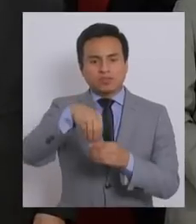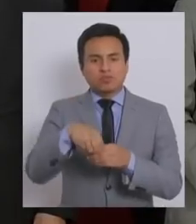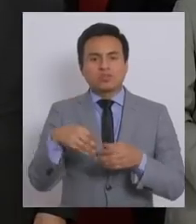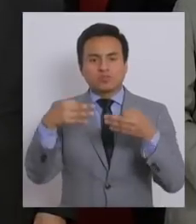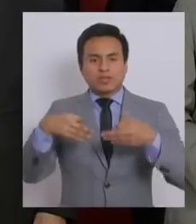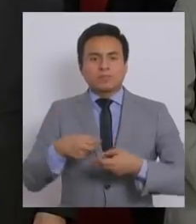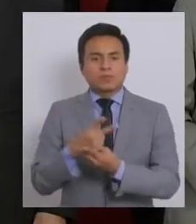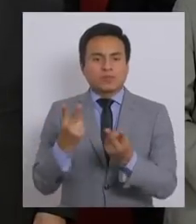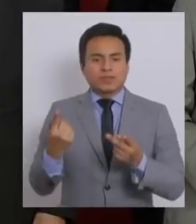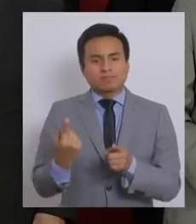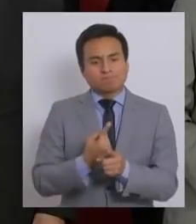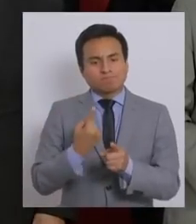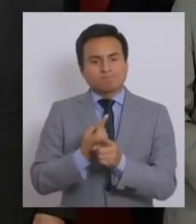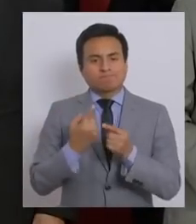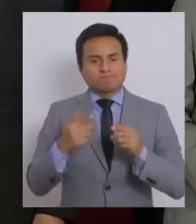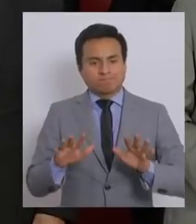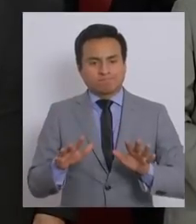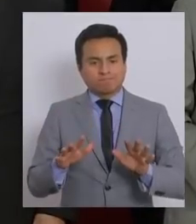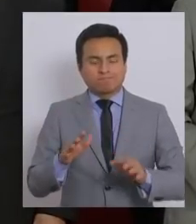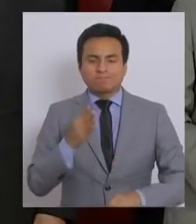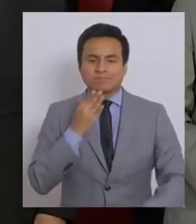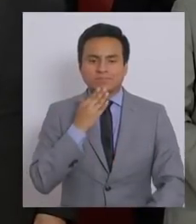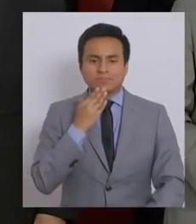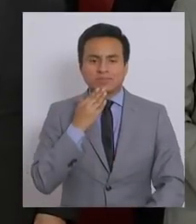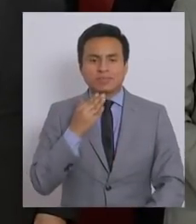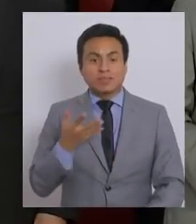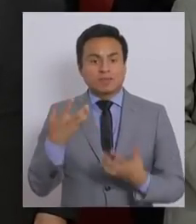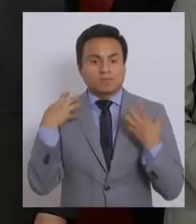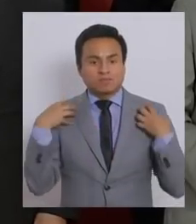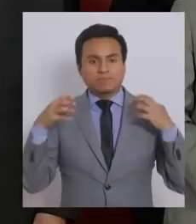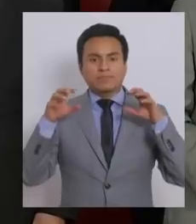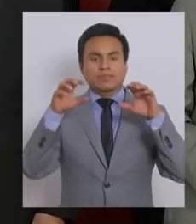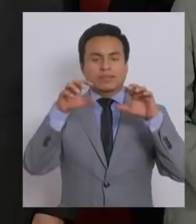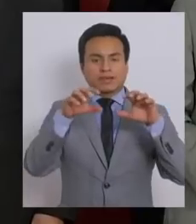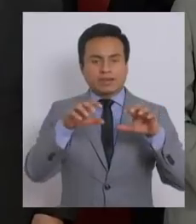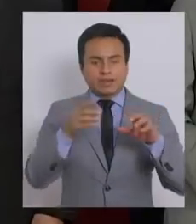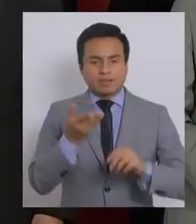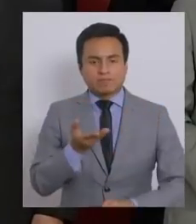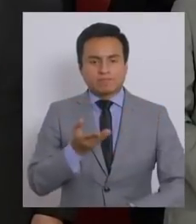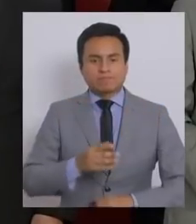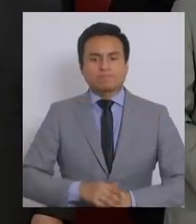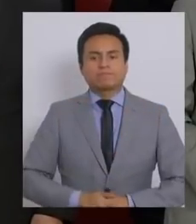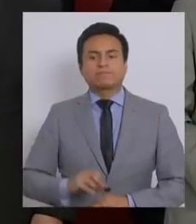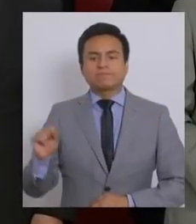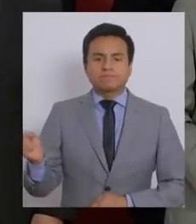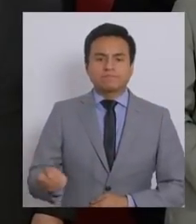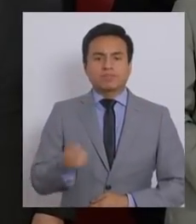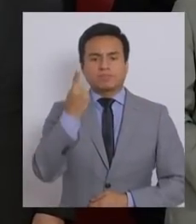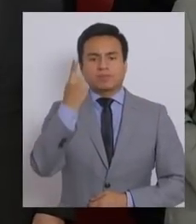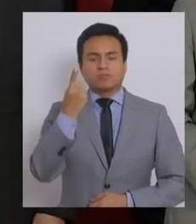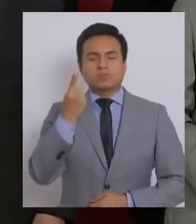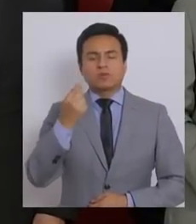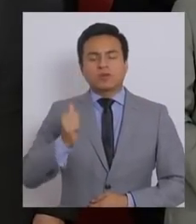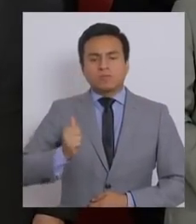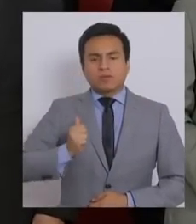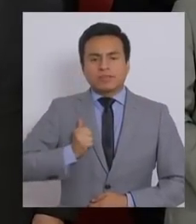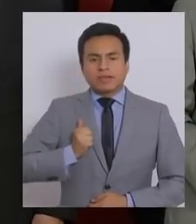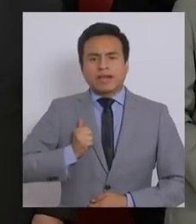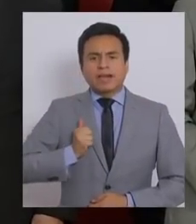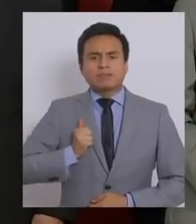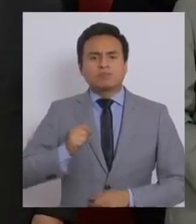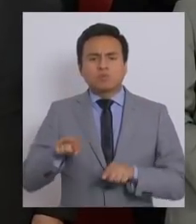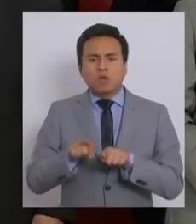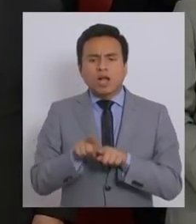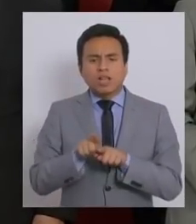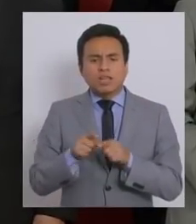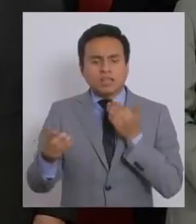Seguridad Pública y le hemos encargado En primer lugar, practicar y recorrer los